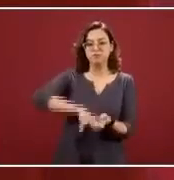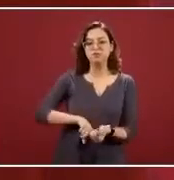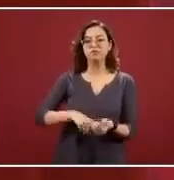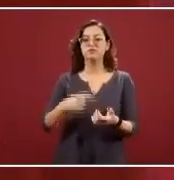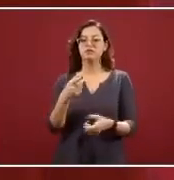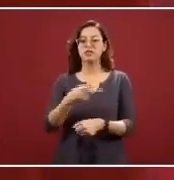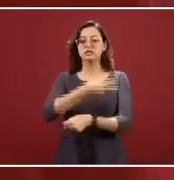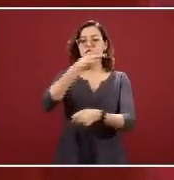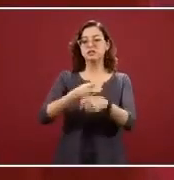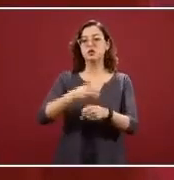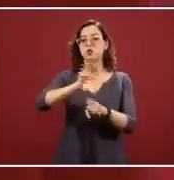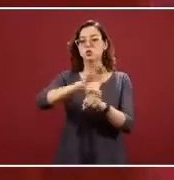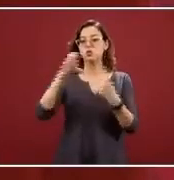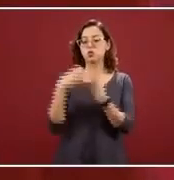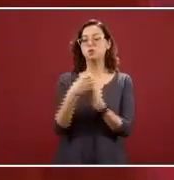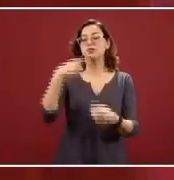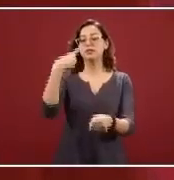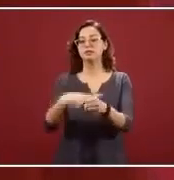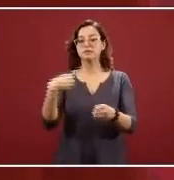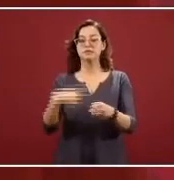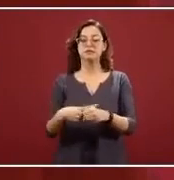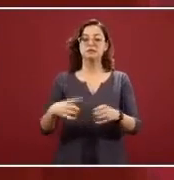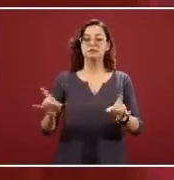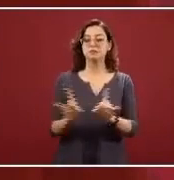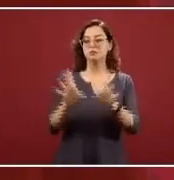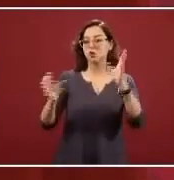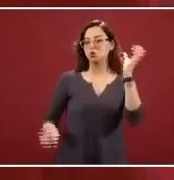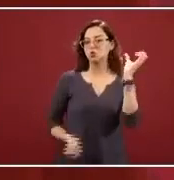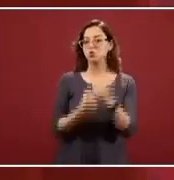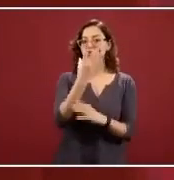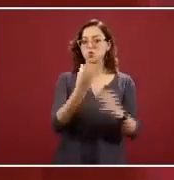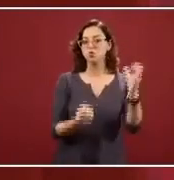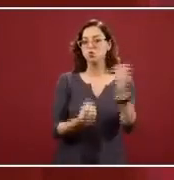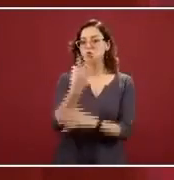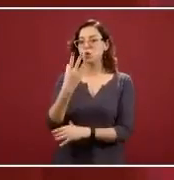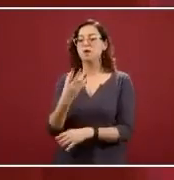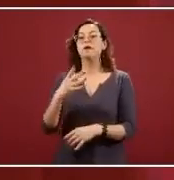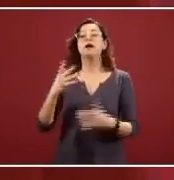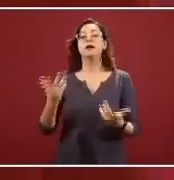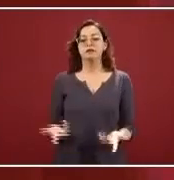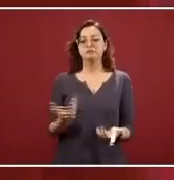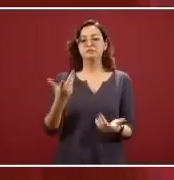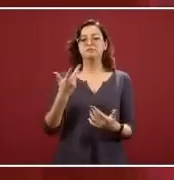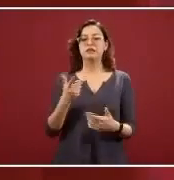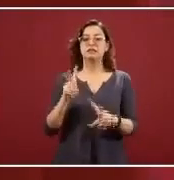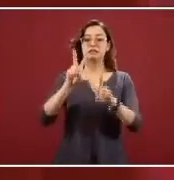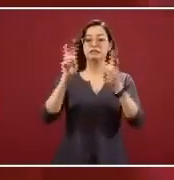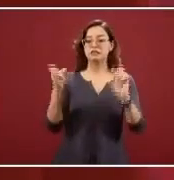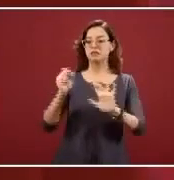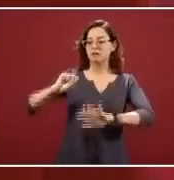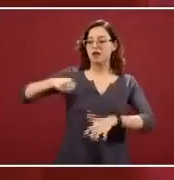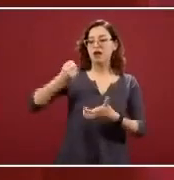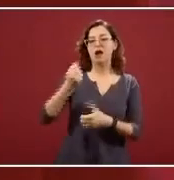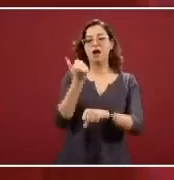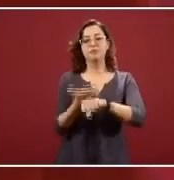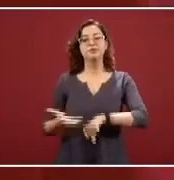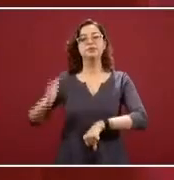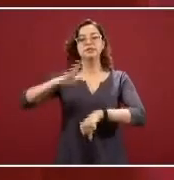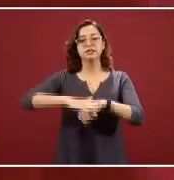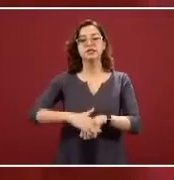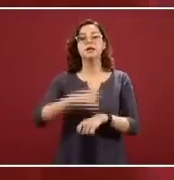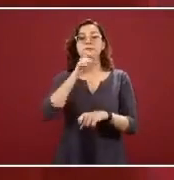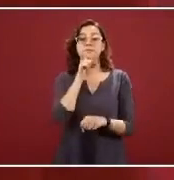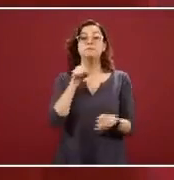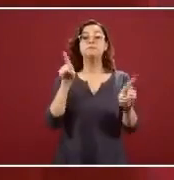Subcomité Técnico de Enfermedades Emergentes, que tiene que ver precisamente con la parte financiera administrativa y que es el